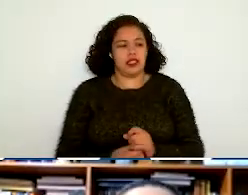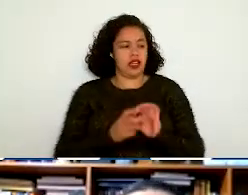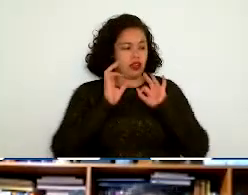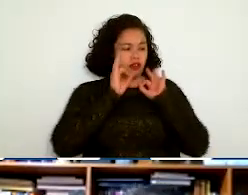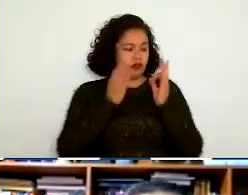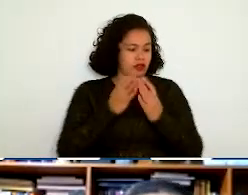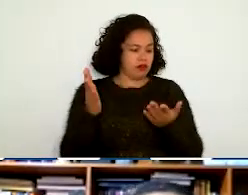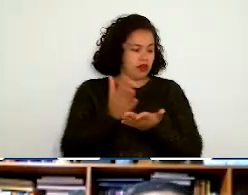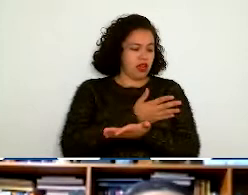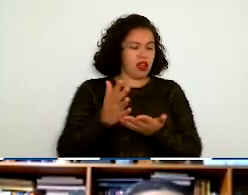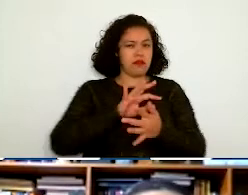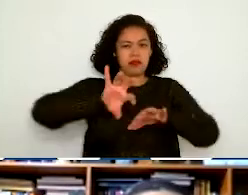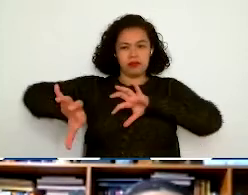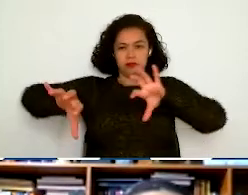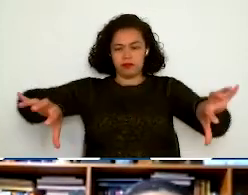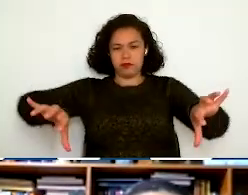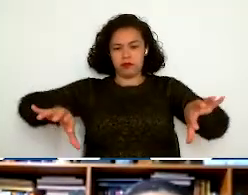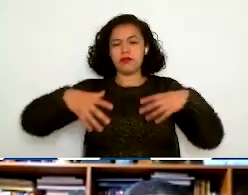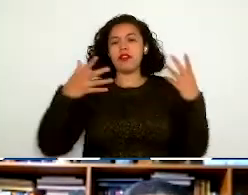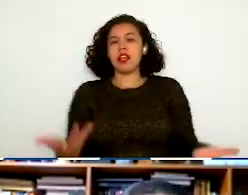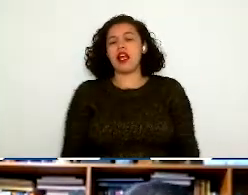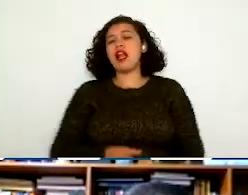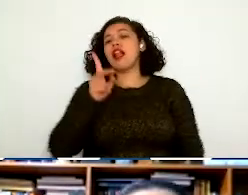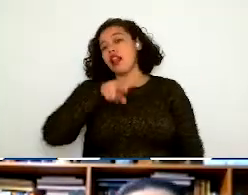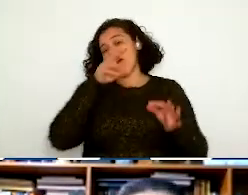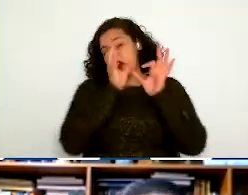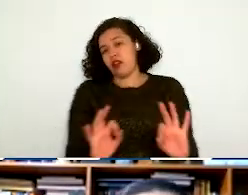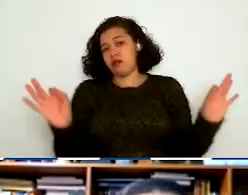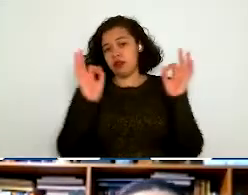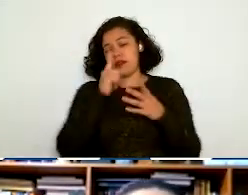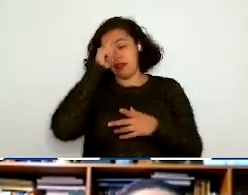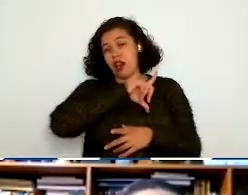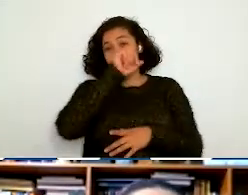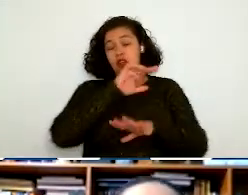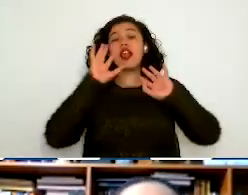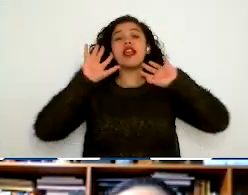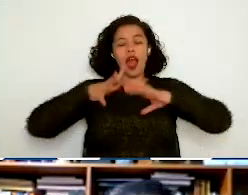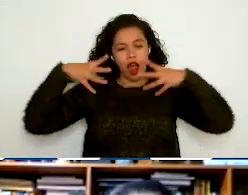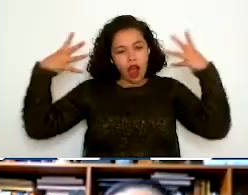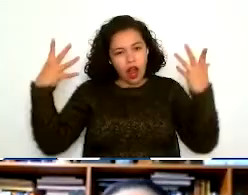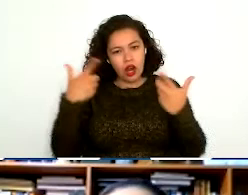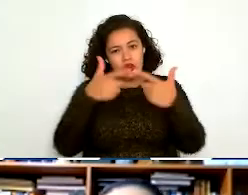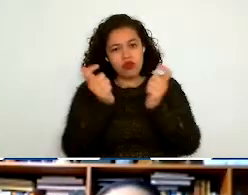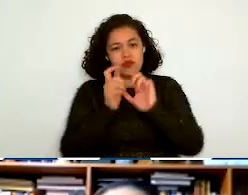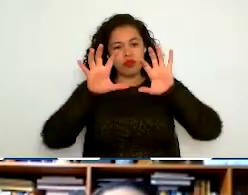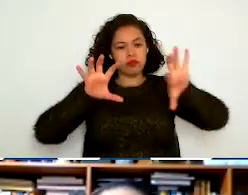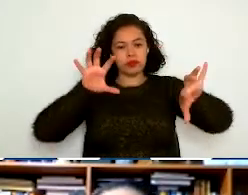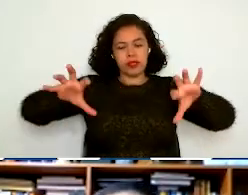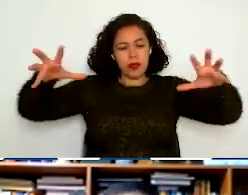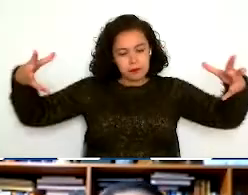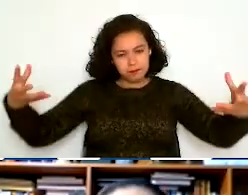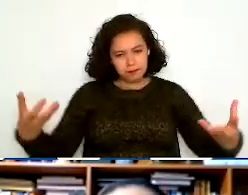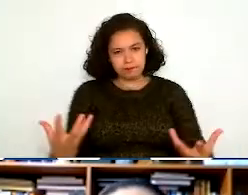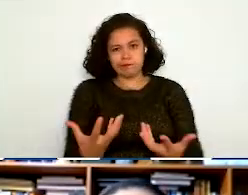independiente, pero trabajar también ese punto, ¿no? Importante para después, entonces, sí, juntar a todo el equipo, ¿no? Es decir,